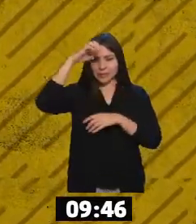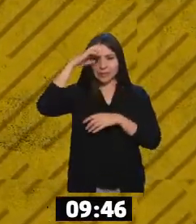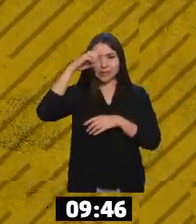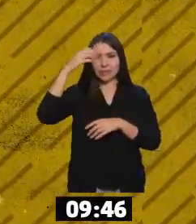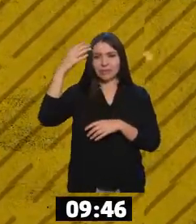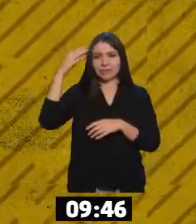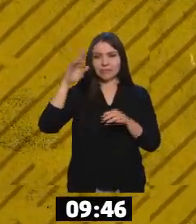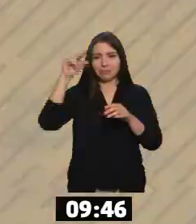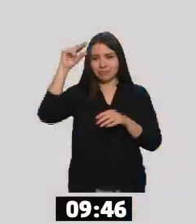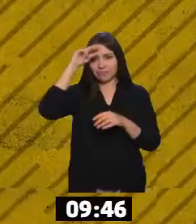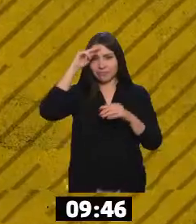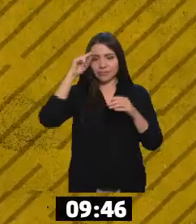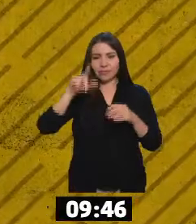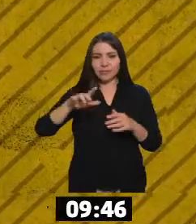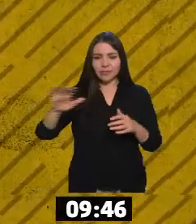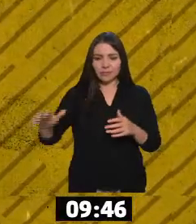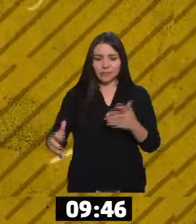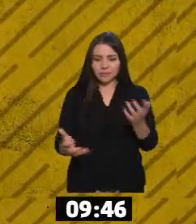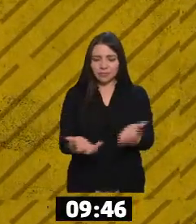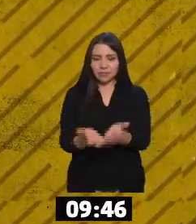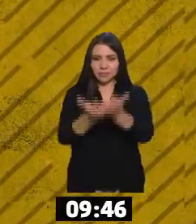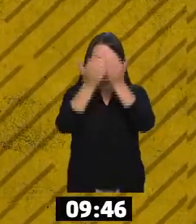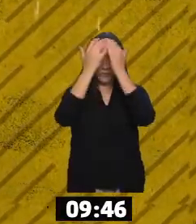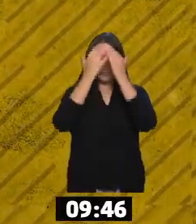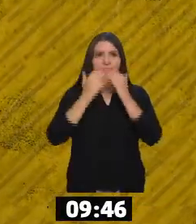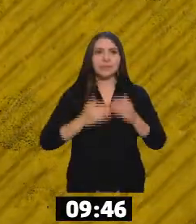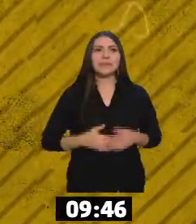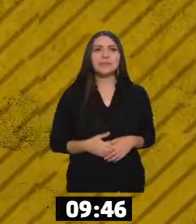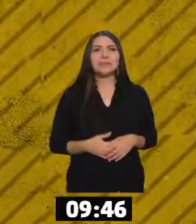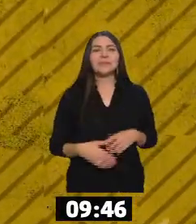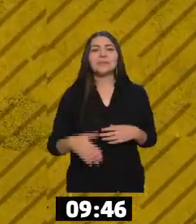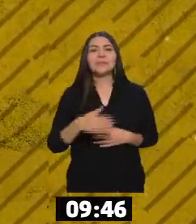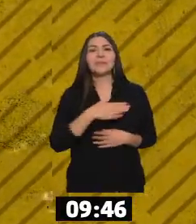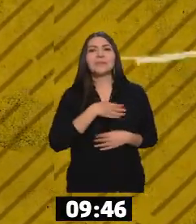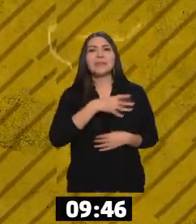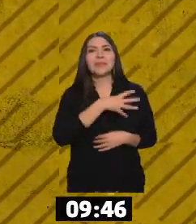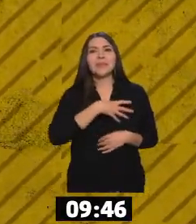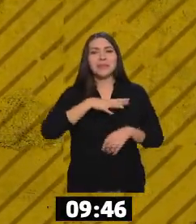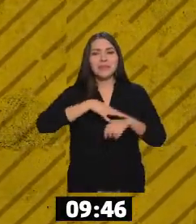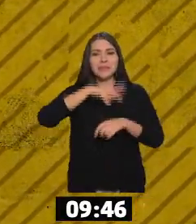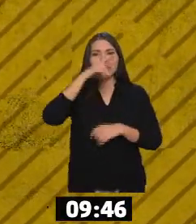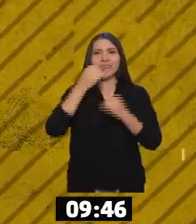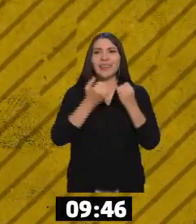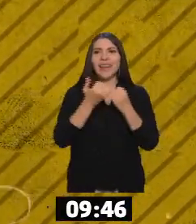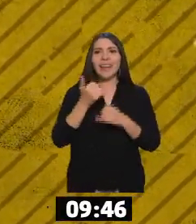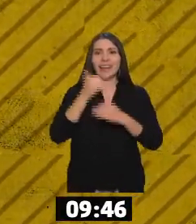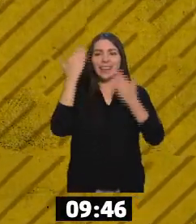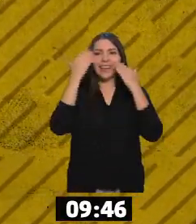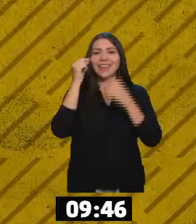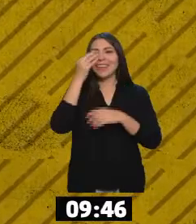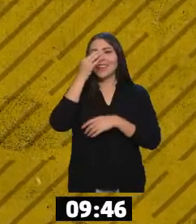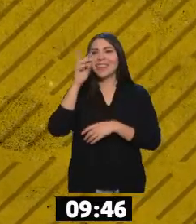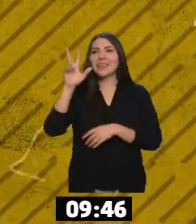inversa. Ah, pues así estudió mi hijo mayor, señora. Ya mero acaba la secundaria.